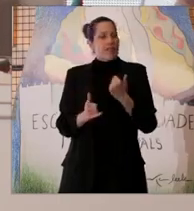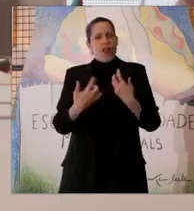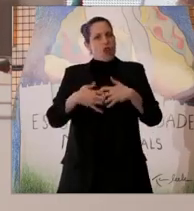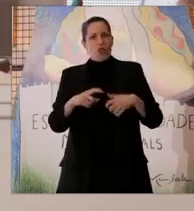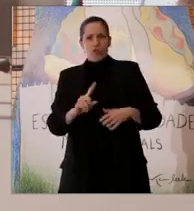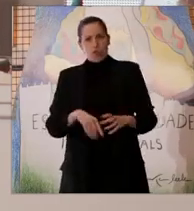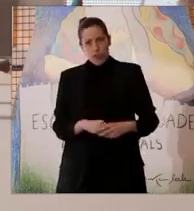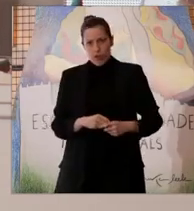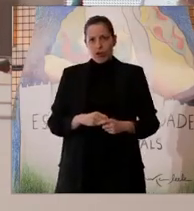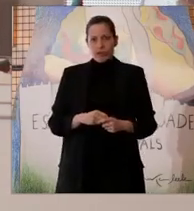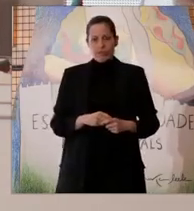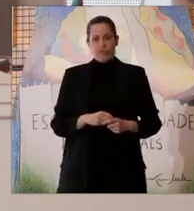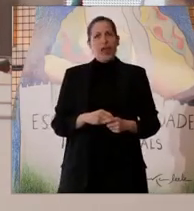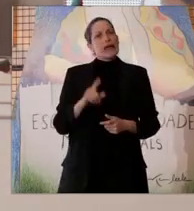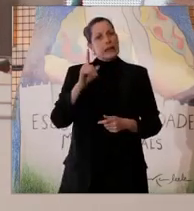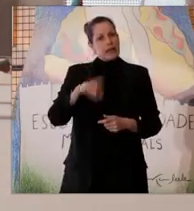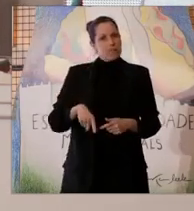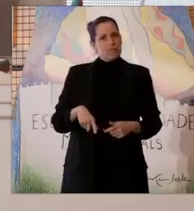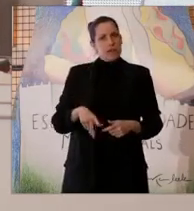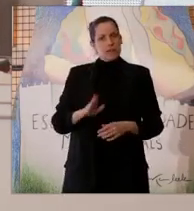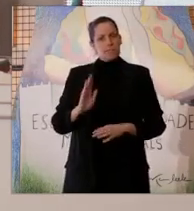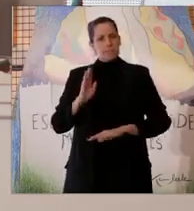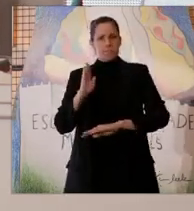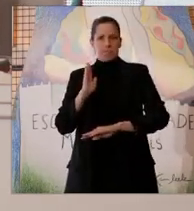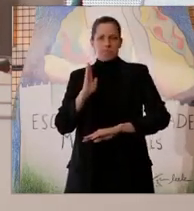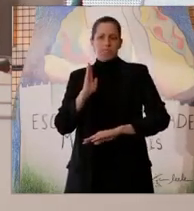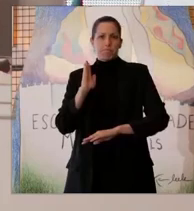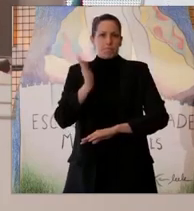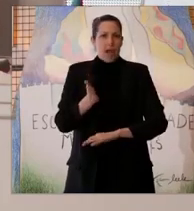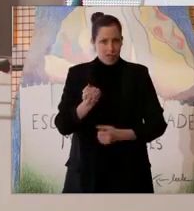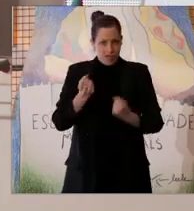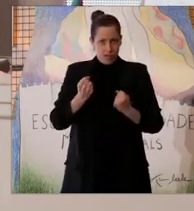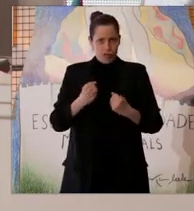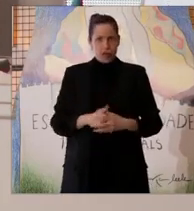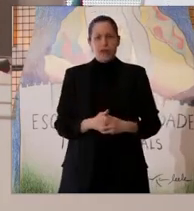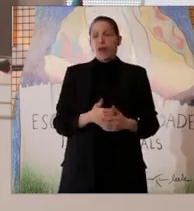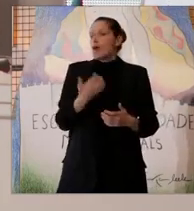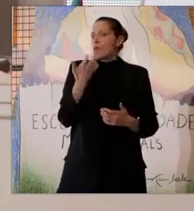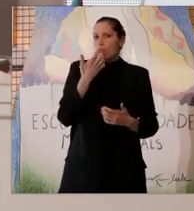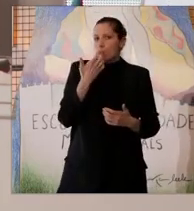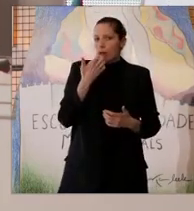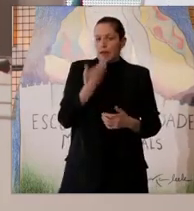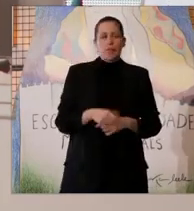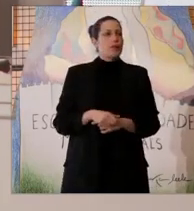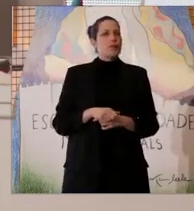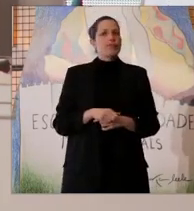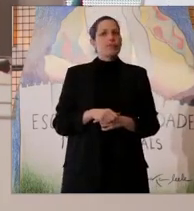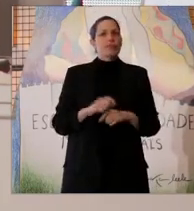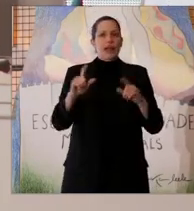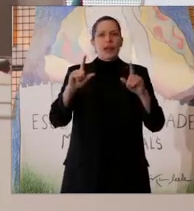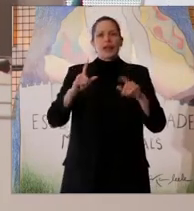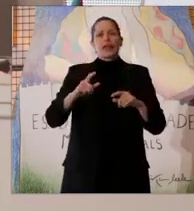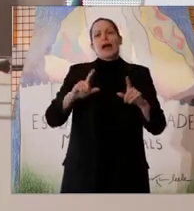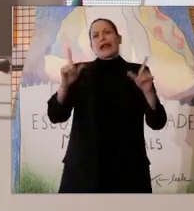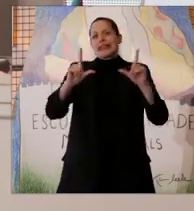que genera mucho daño cuando tú como cara visible de un medio grandísimo enorme de comunicación como puede ser mediaset pasas de